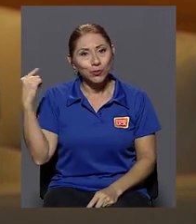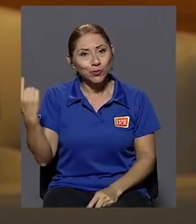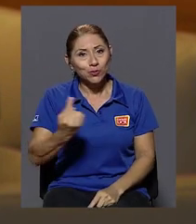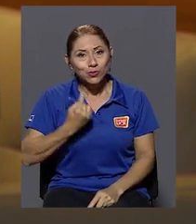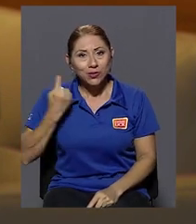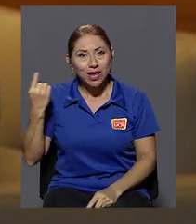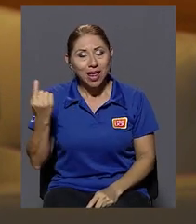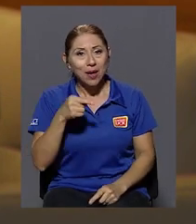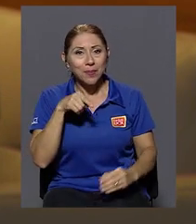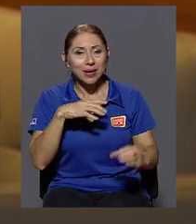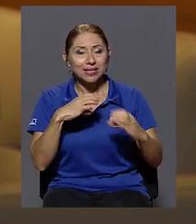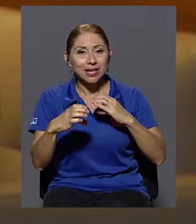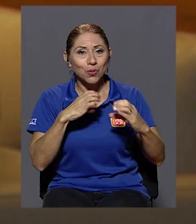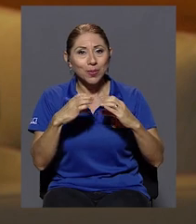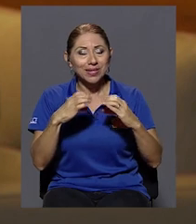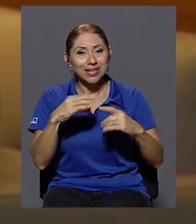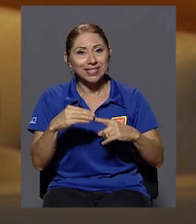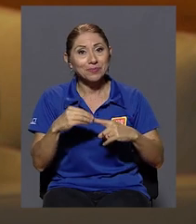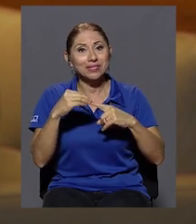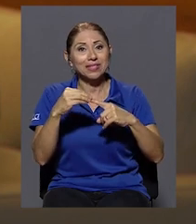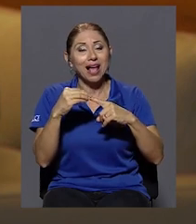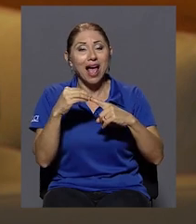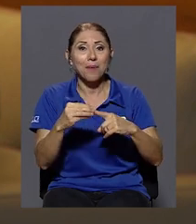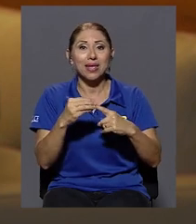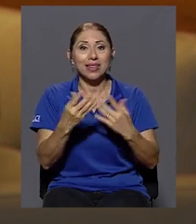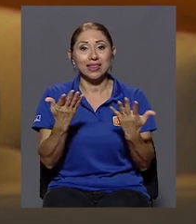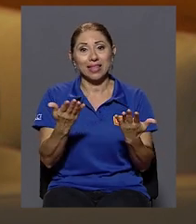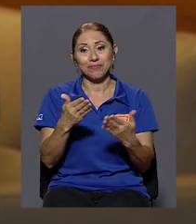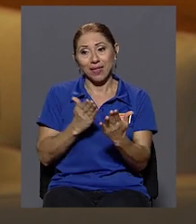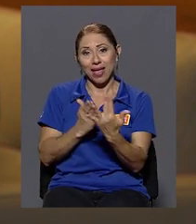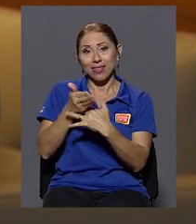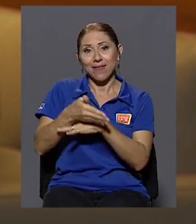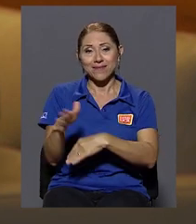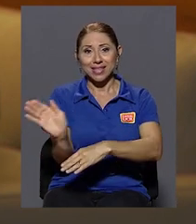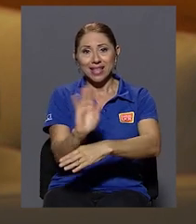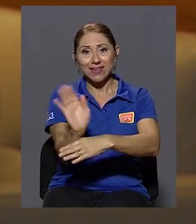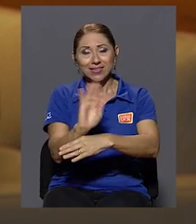siempre en estas conversaciones y sobre todo cuando es en un medio como la